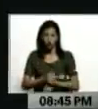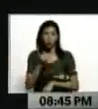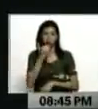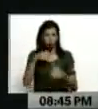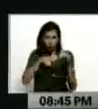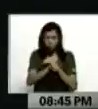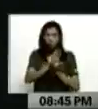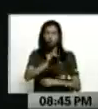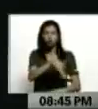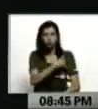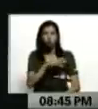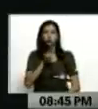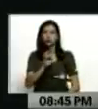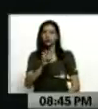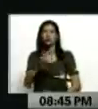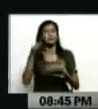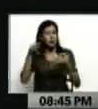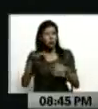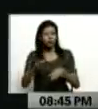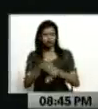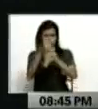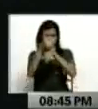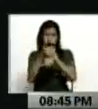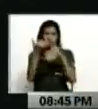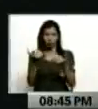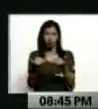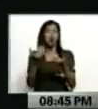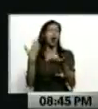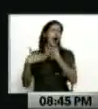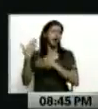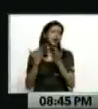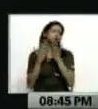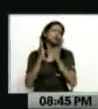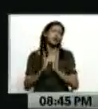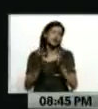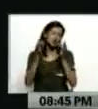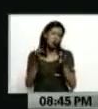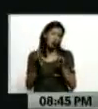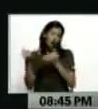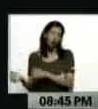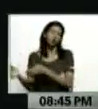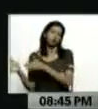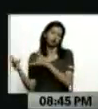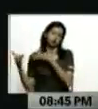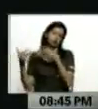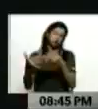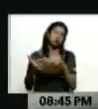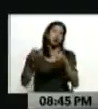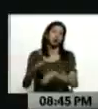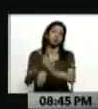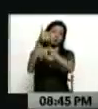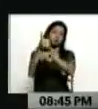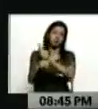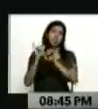central y nadie probablemente los que son rectores ahorita eran estudiantes en la época